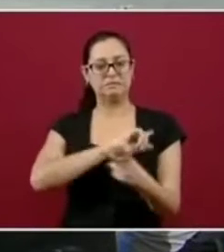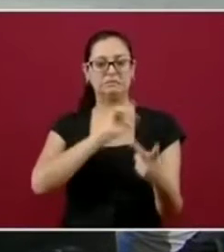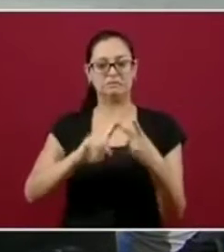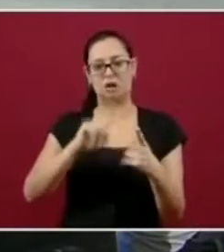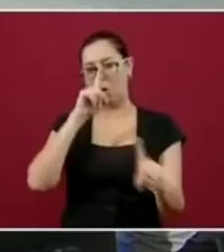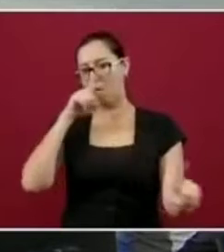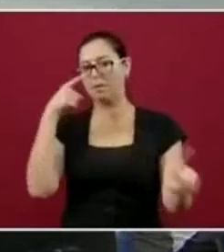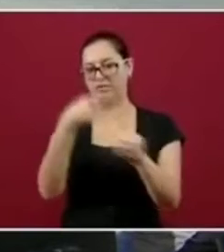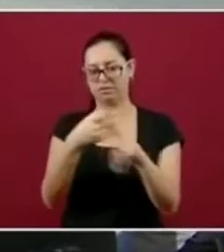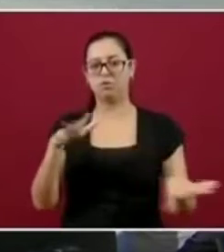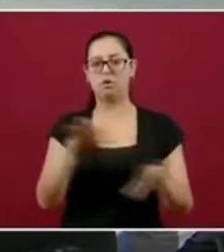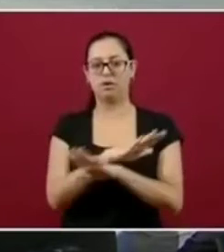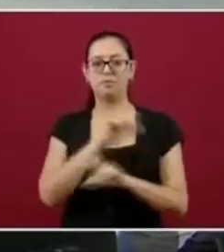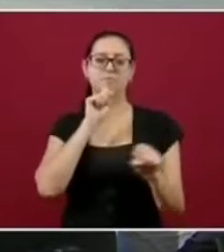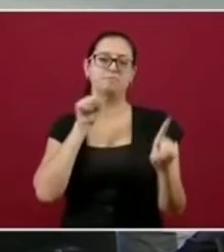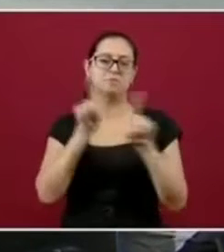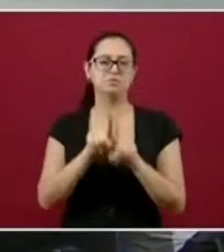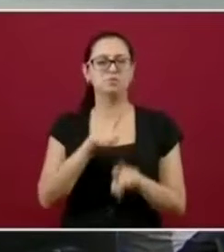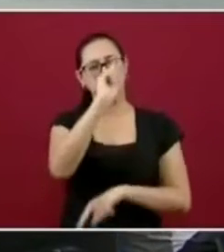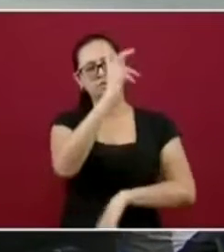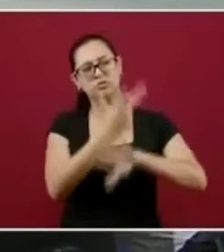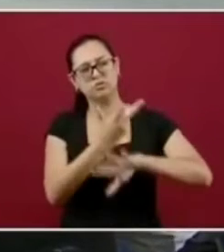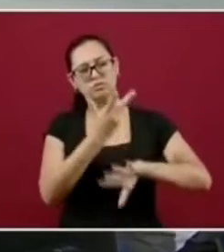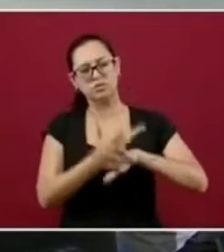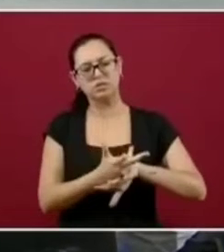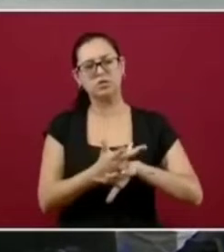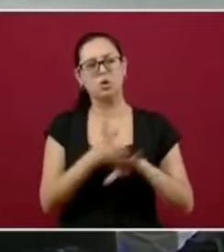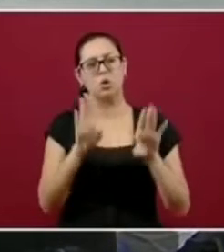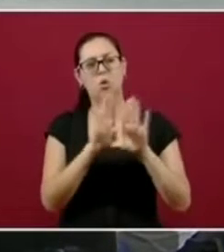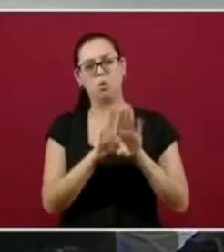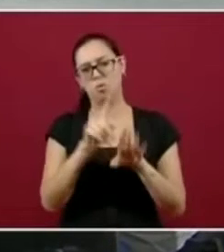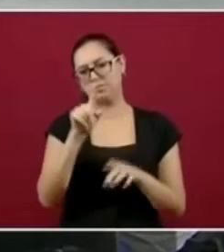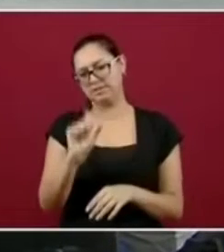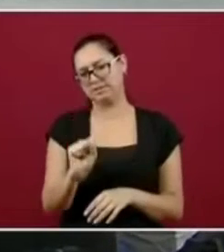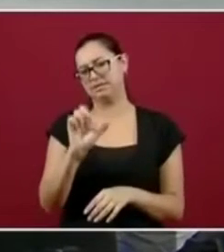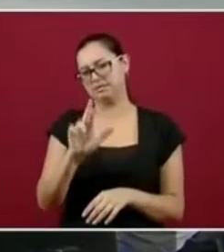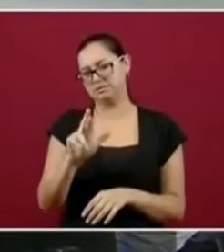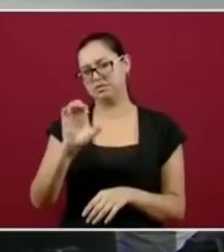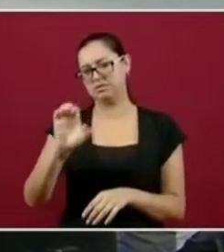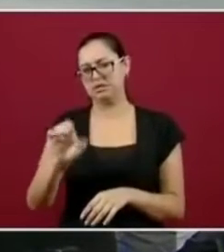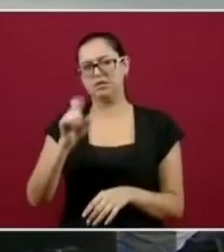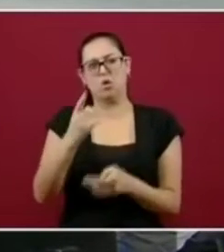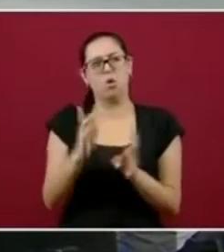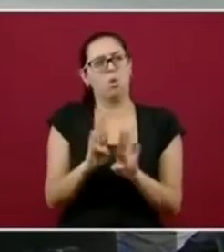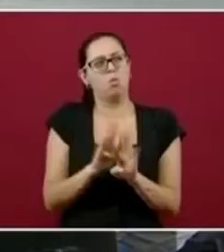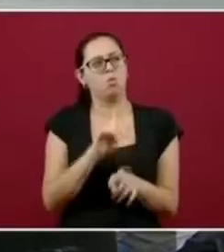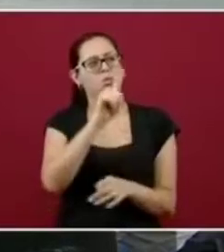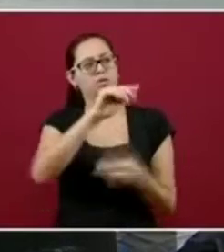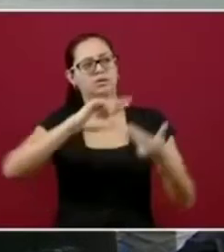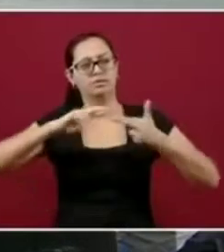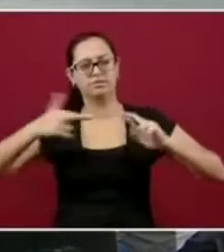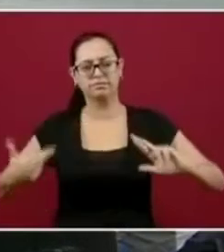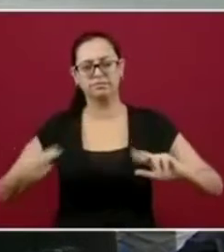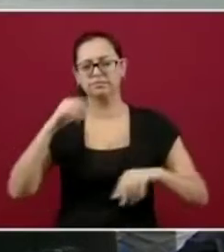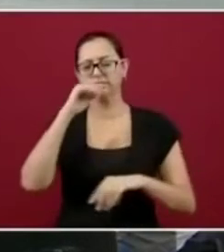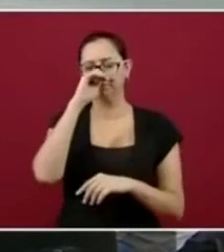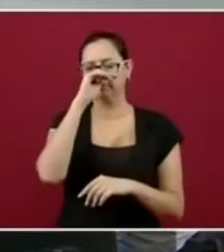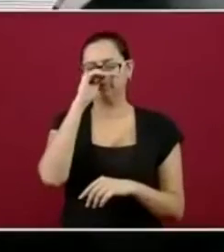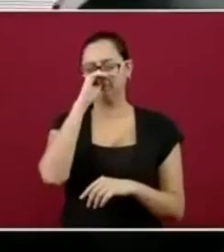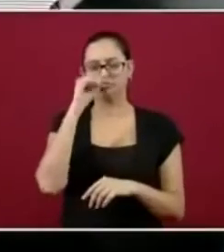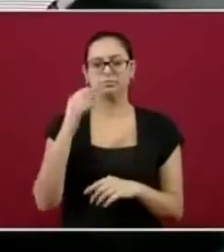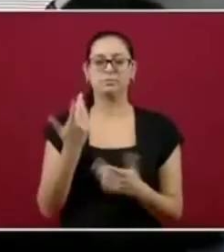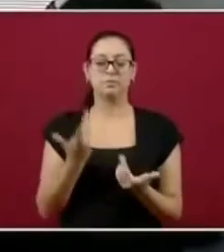también de cómo nos vemos a nosotros mismos en Estados Unidos. Me refiero a la Secretaría de Relaciones Exteriores. Nos dicen que hay visitas insuficientes